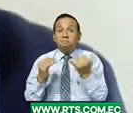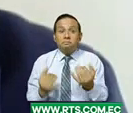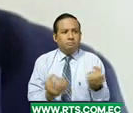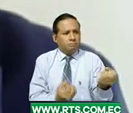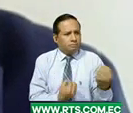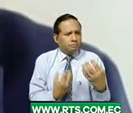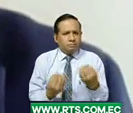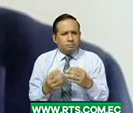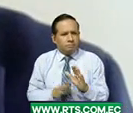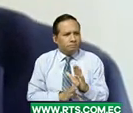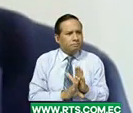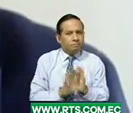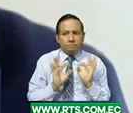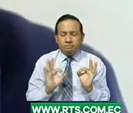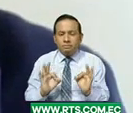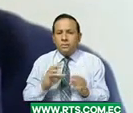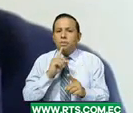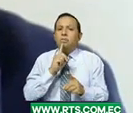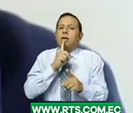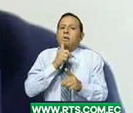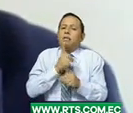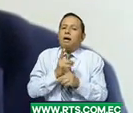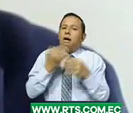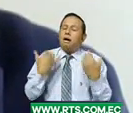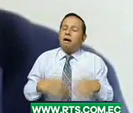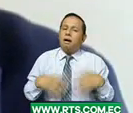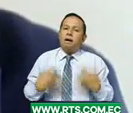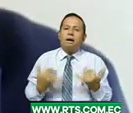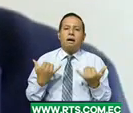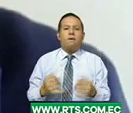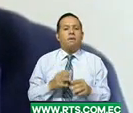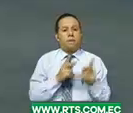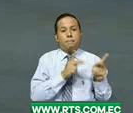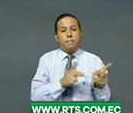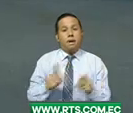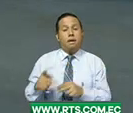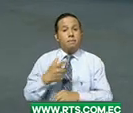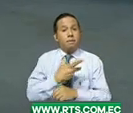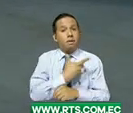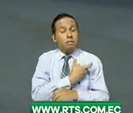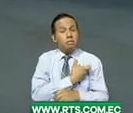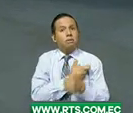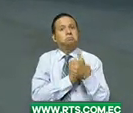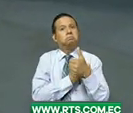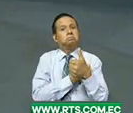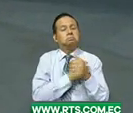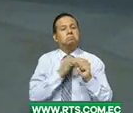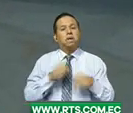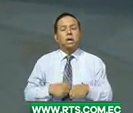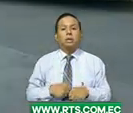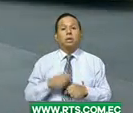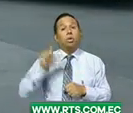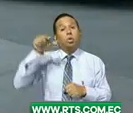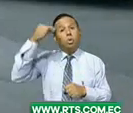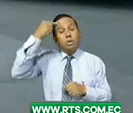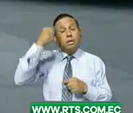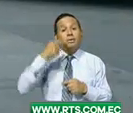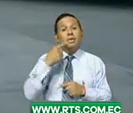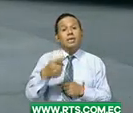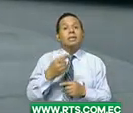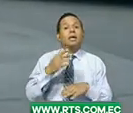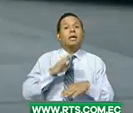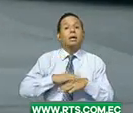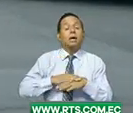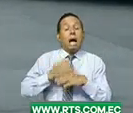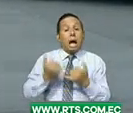está estructurando adecuadamente la implementación del plan de vacunación. Esto será posible, según el gobierno, con el arribo de nuevos